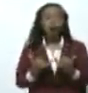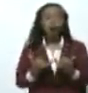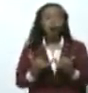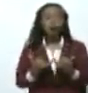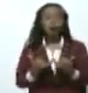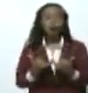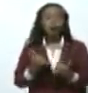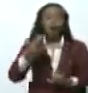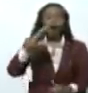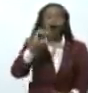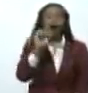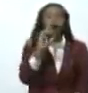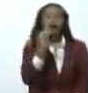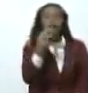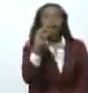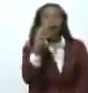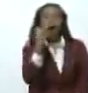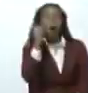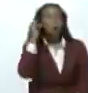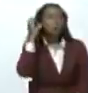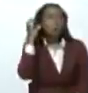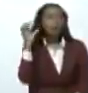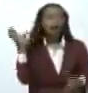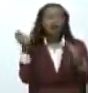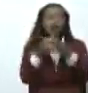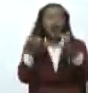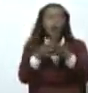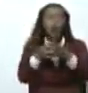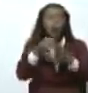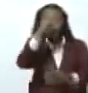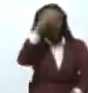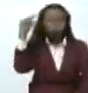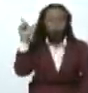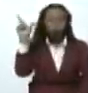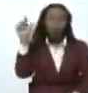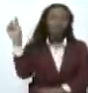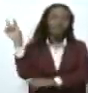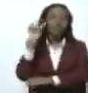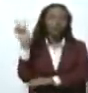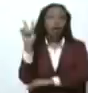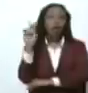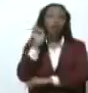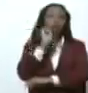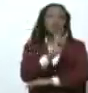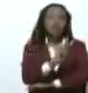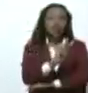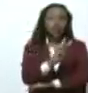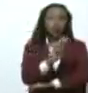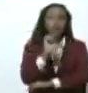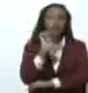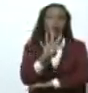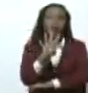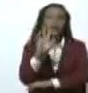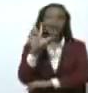Karina Isabel Carbio Bejarano, del Partido Socialista Unido de Venezuela, con